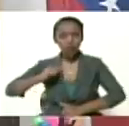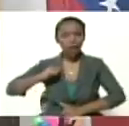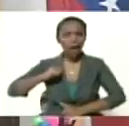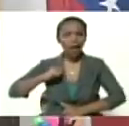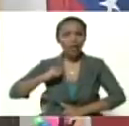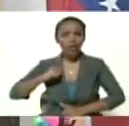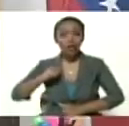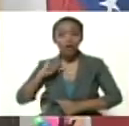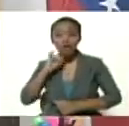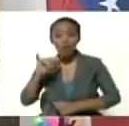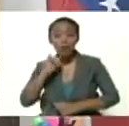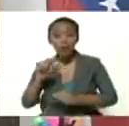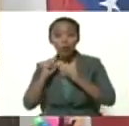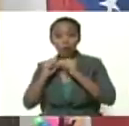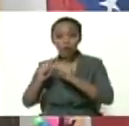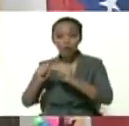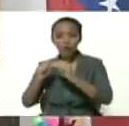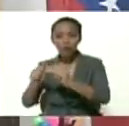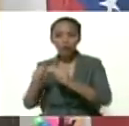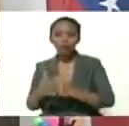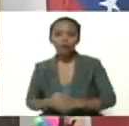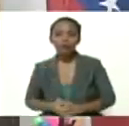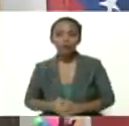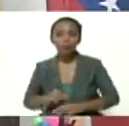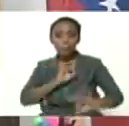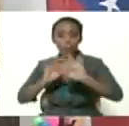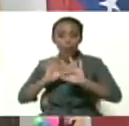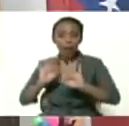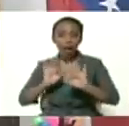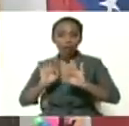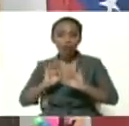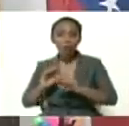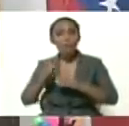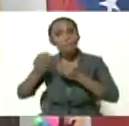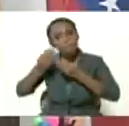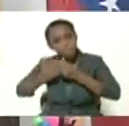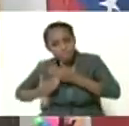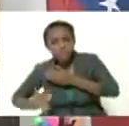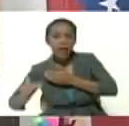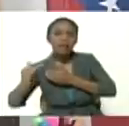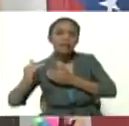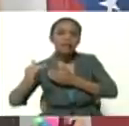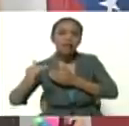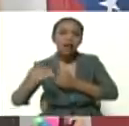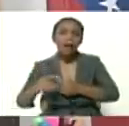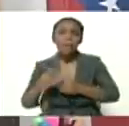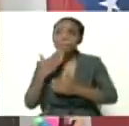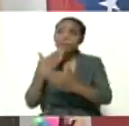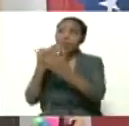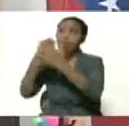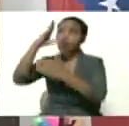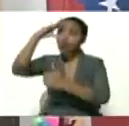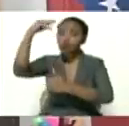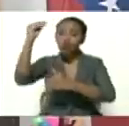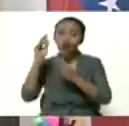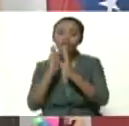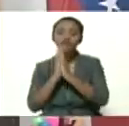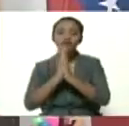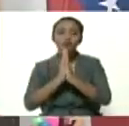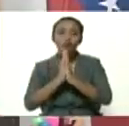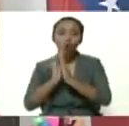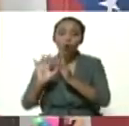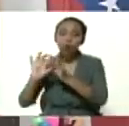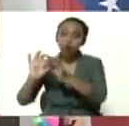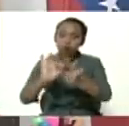con información permanente, preparándonos para avanzar, pidiendo a Dios y con el favor de la Unión